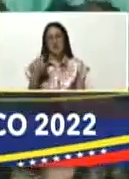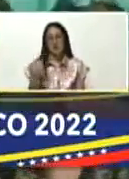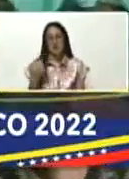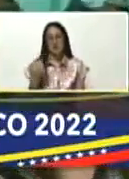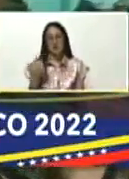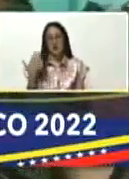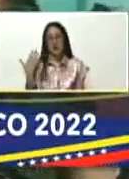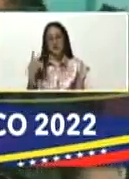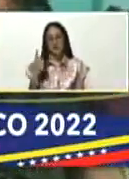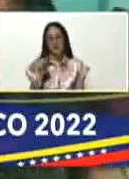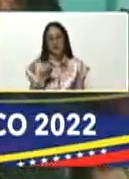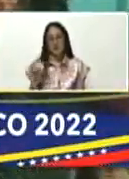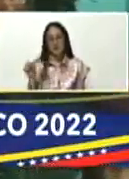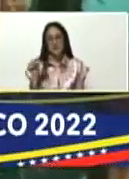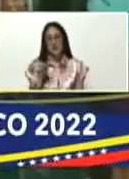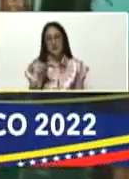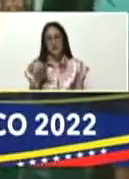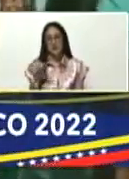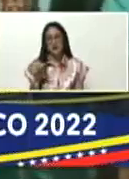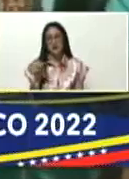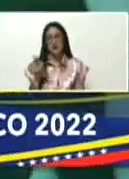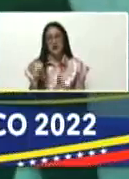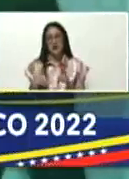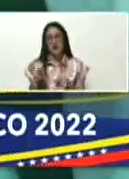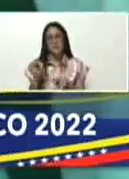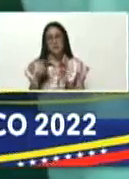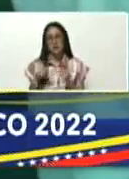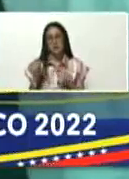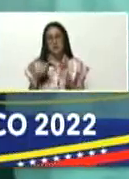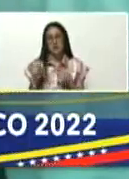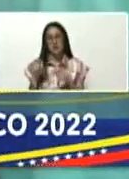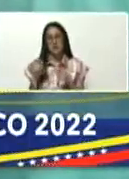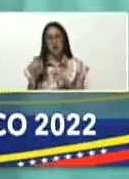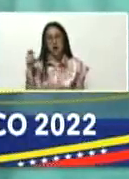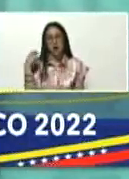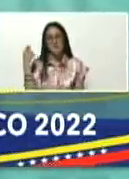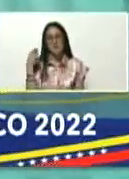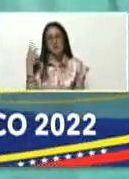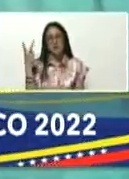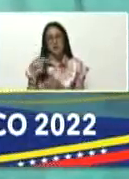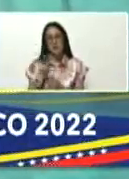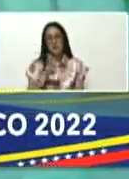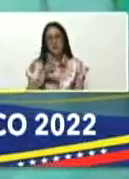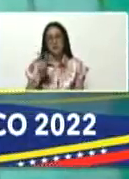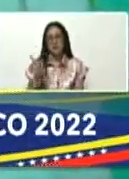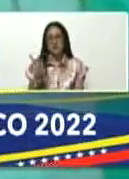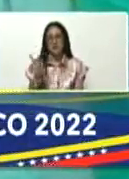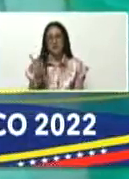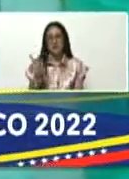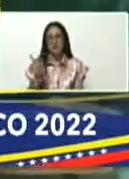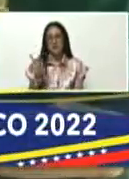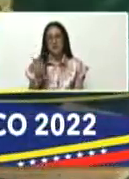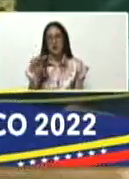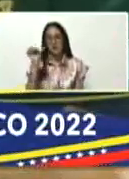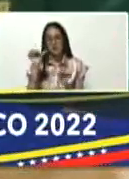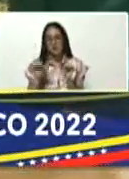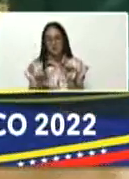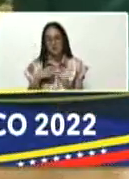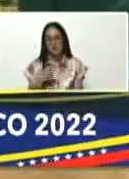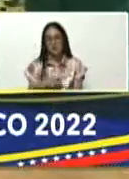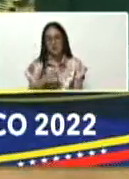hace unas semanas atrás, la Expo Turismo Apure 2022. Y bueno, conversando con mi